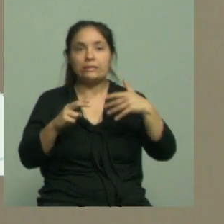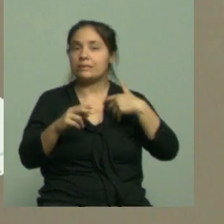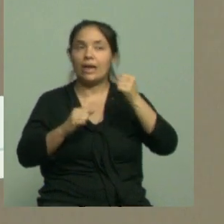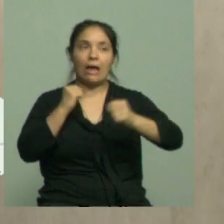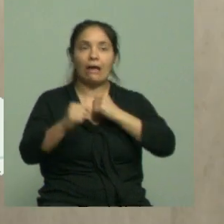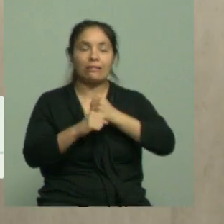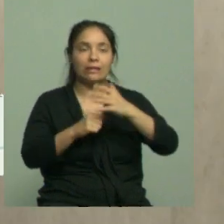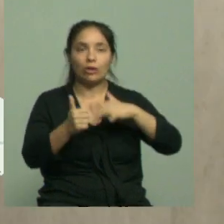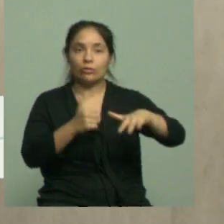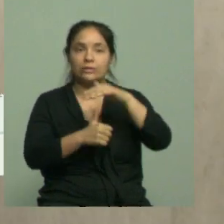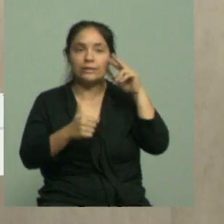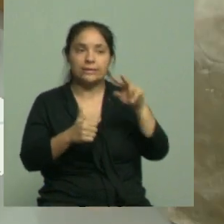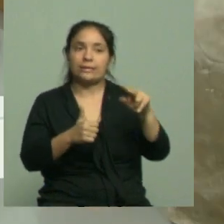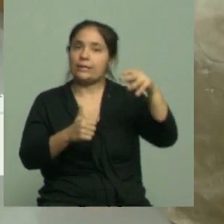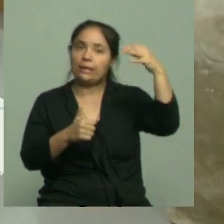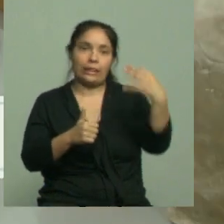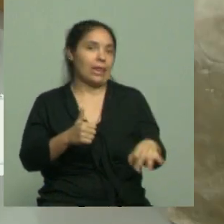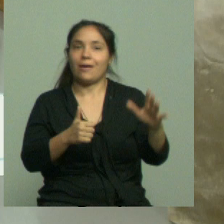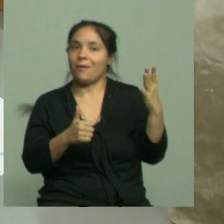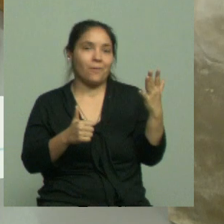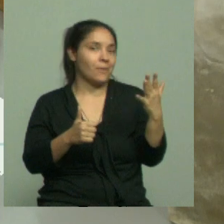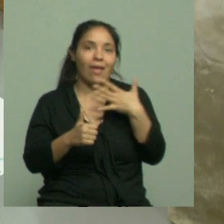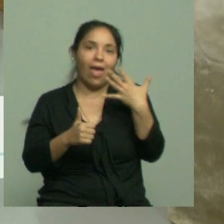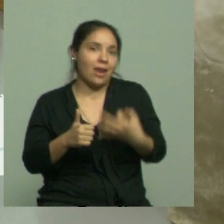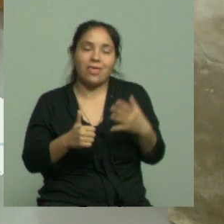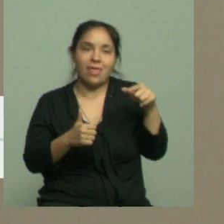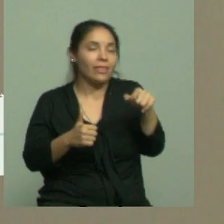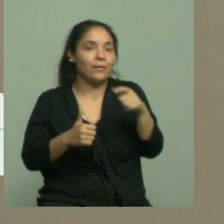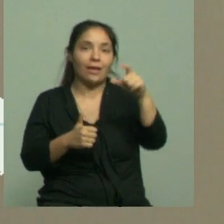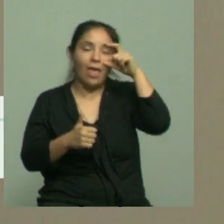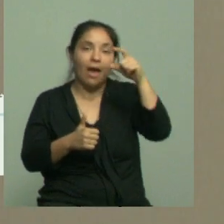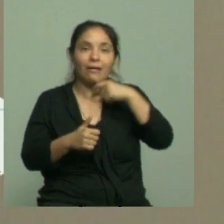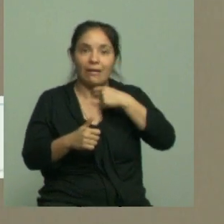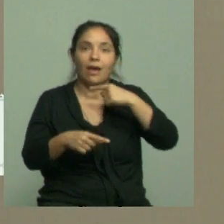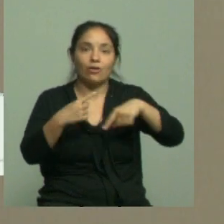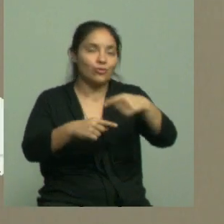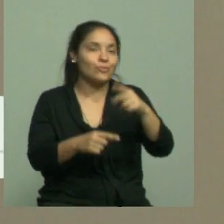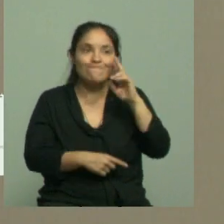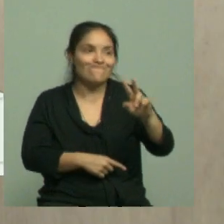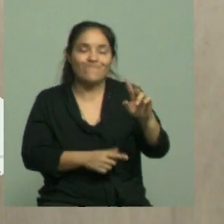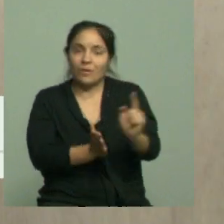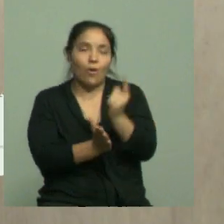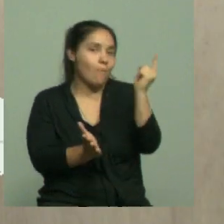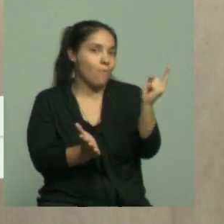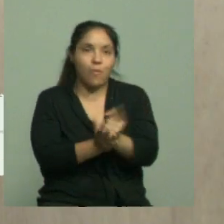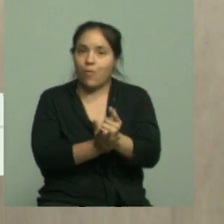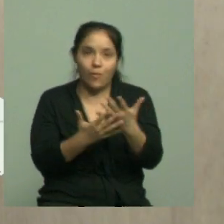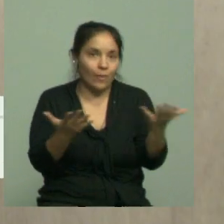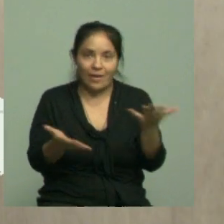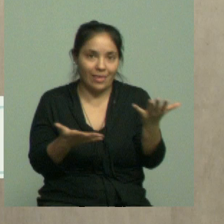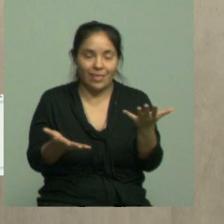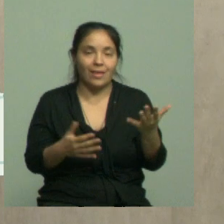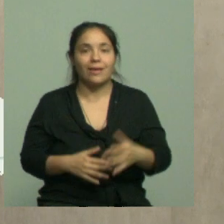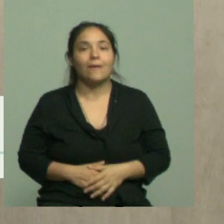que una decisión propia. Exacto. Entonces, en esos Él quería seguir en el juego, claramente. Totalmente. Entonces, en esos marcos yo creo